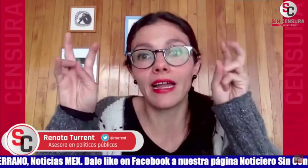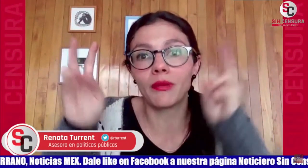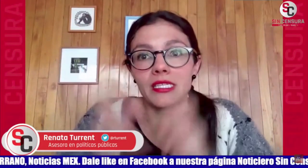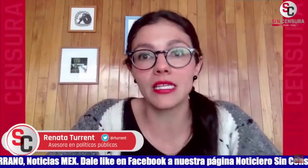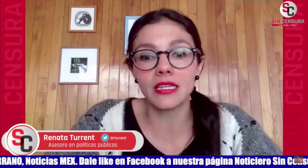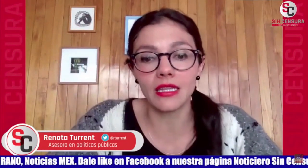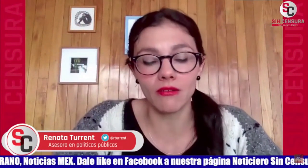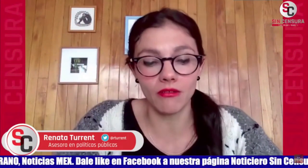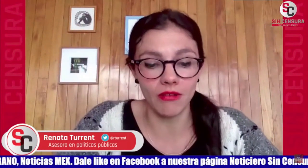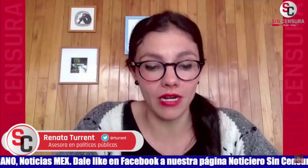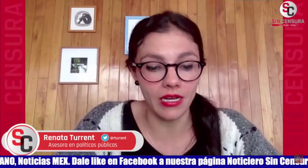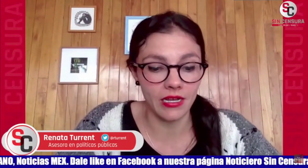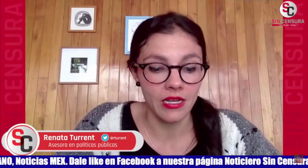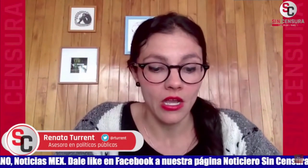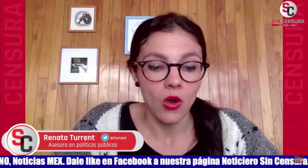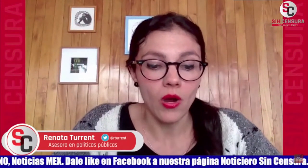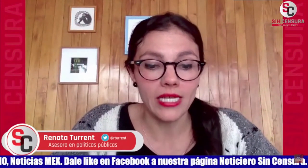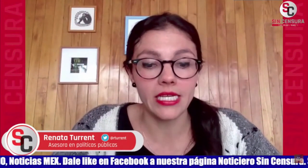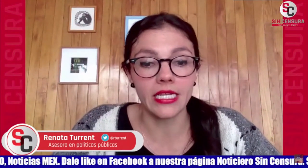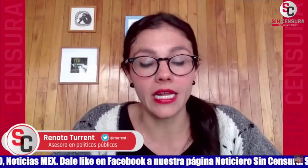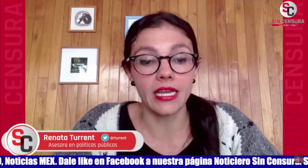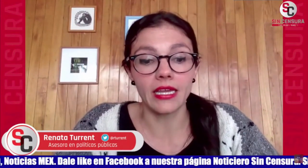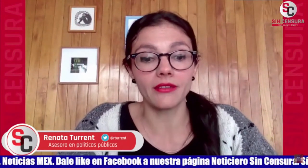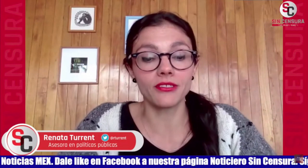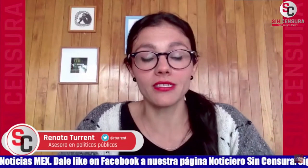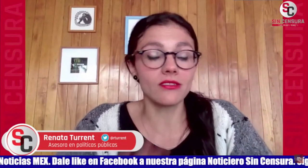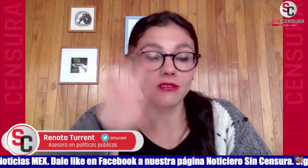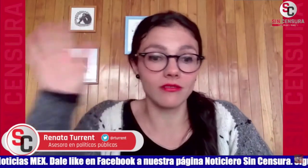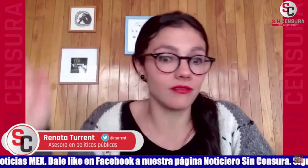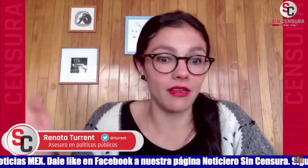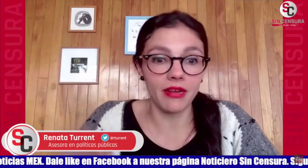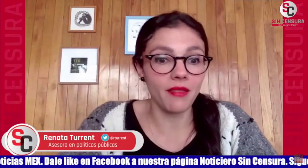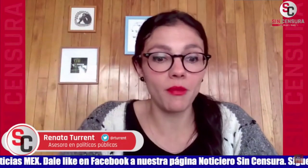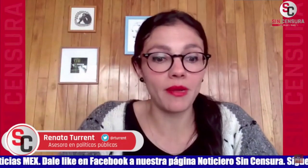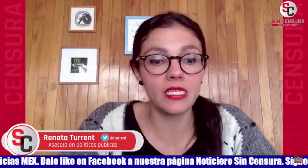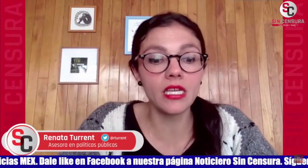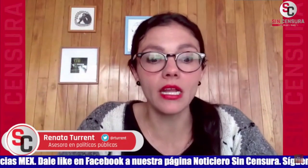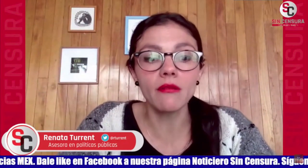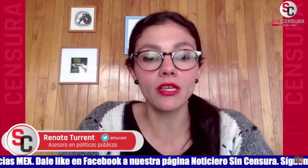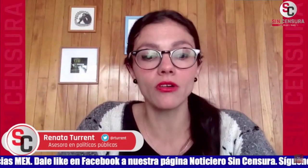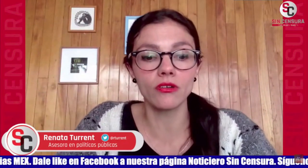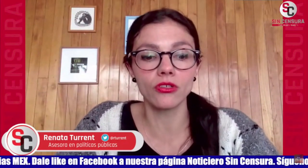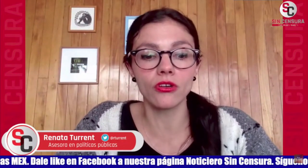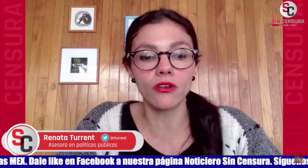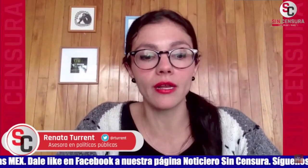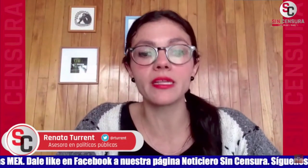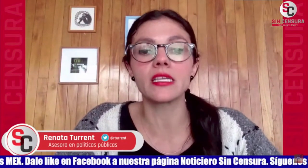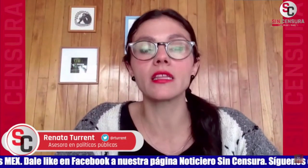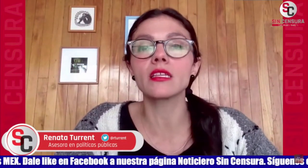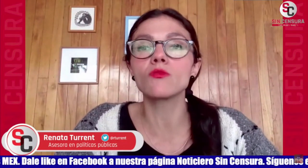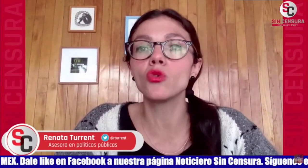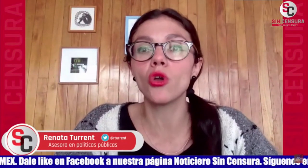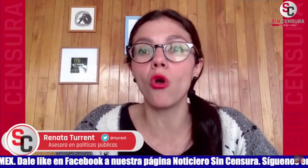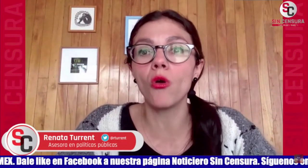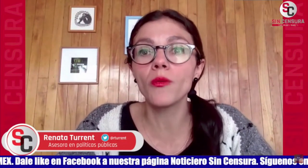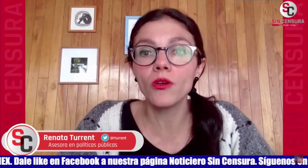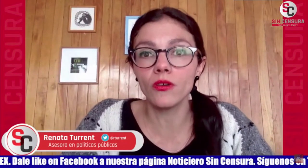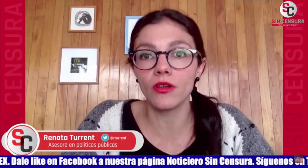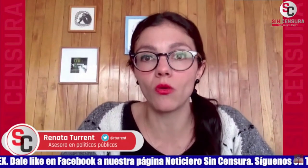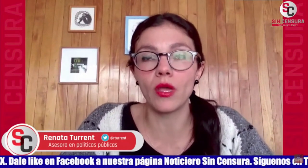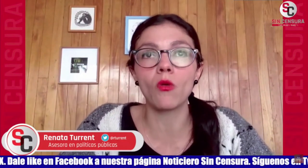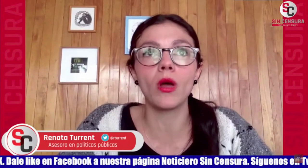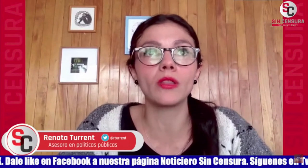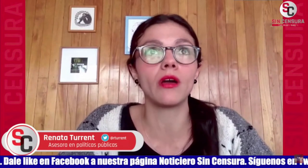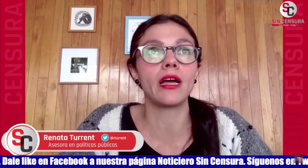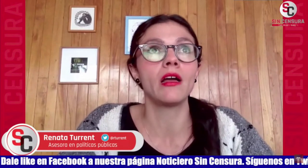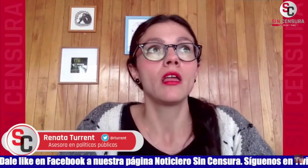al presidente o a la secretaria. Entonces eso de verdad me parece increíble. Yo creo que el presidente es muy obvio